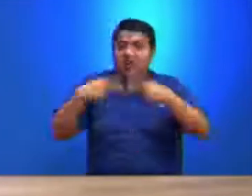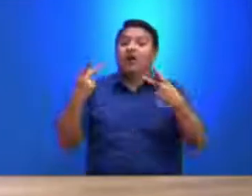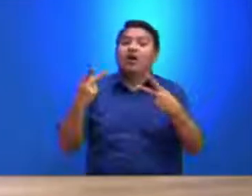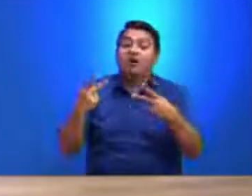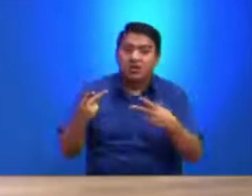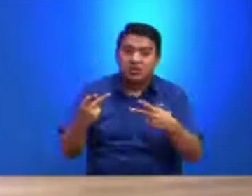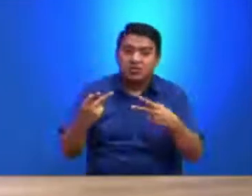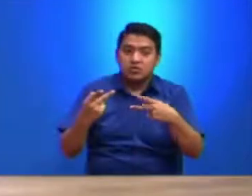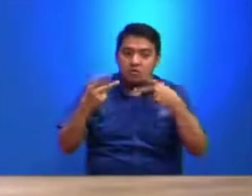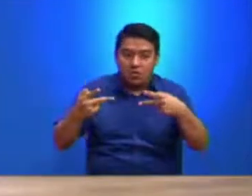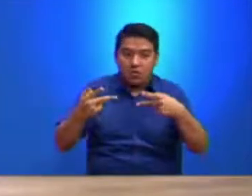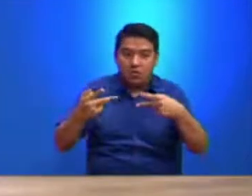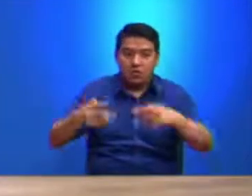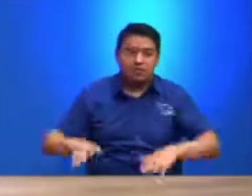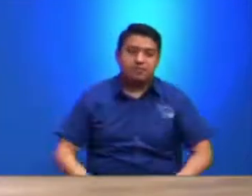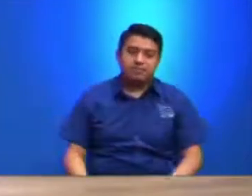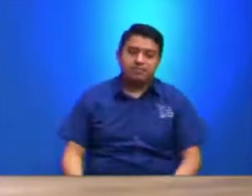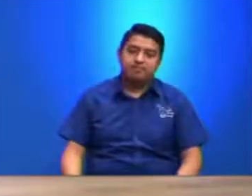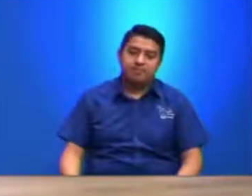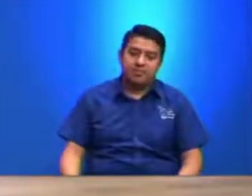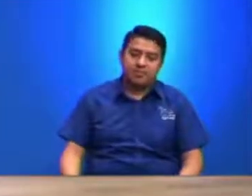¿Cómo no se va a contar eso, pues?